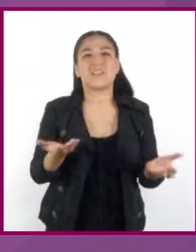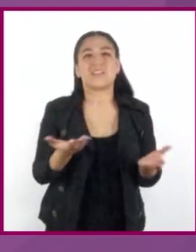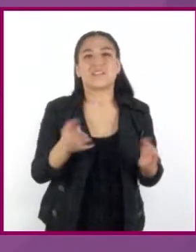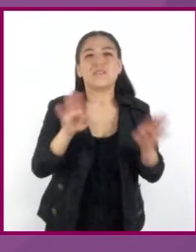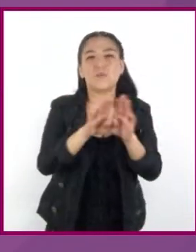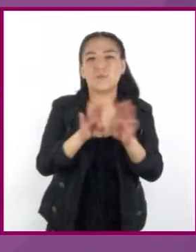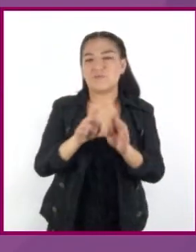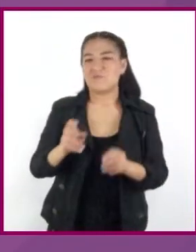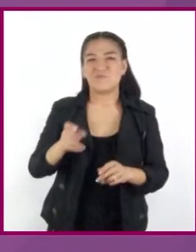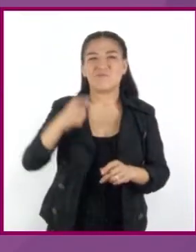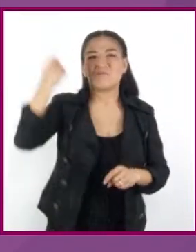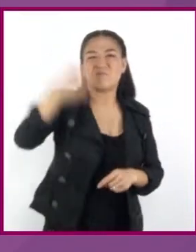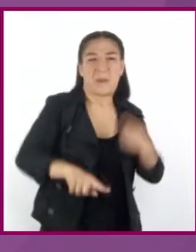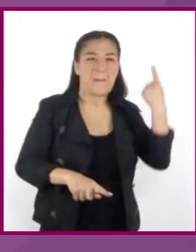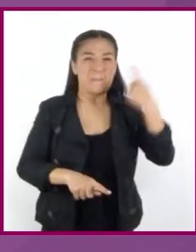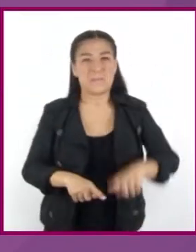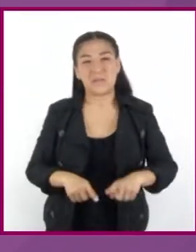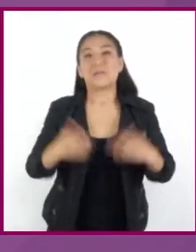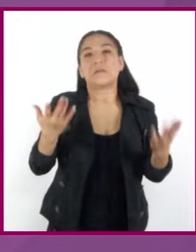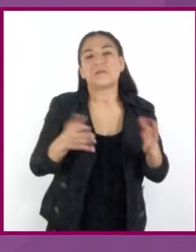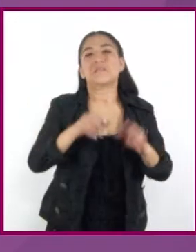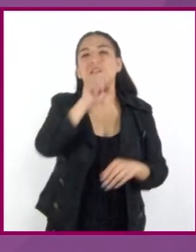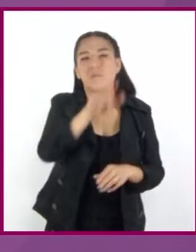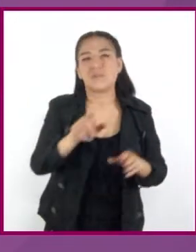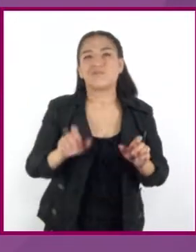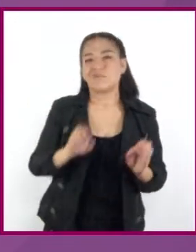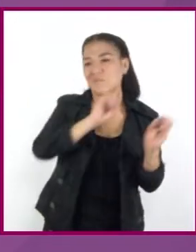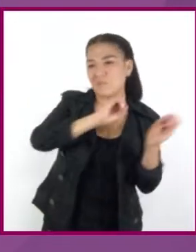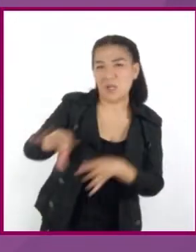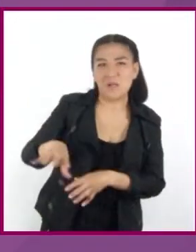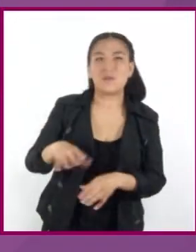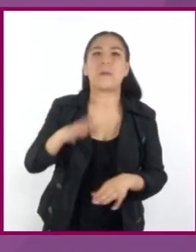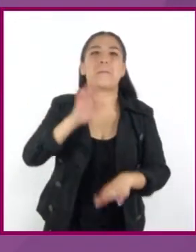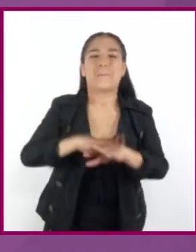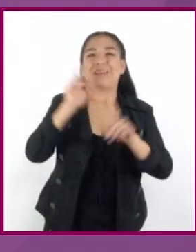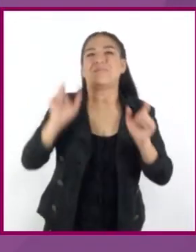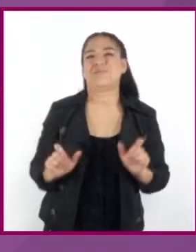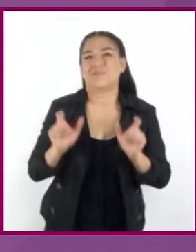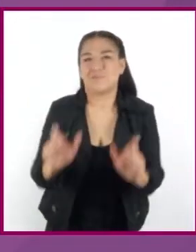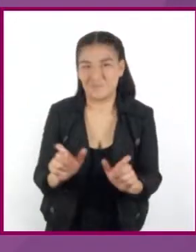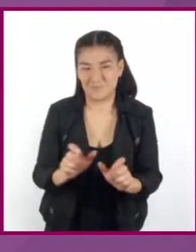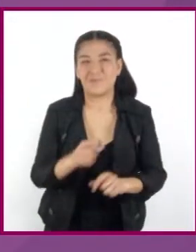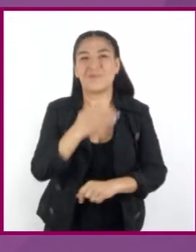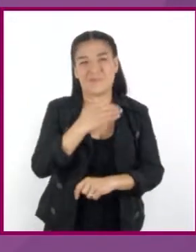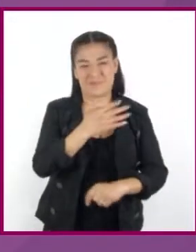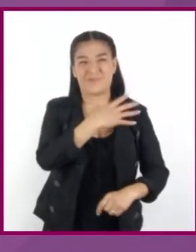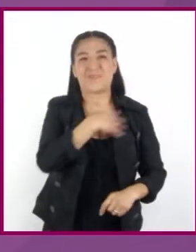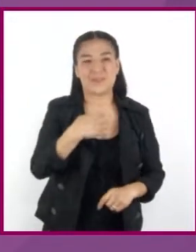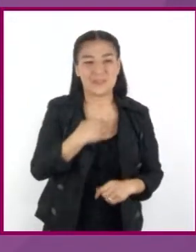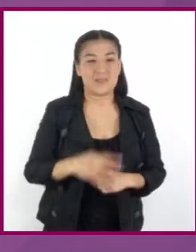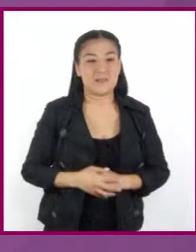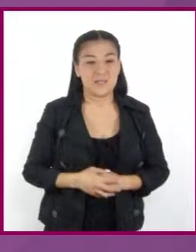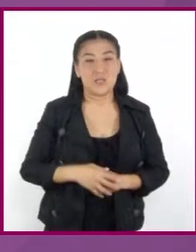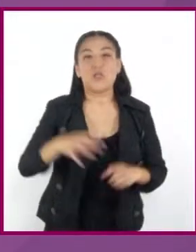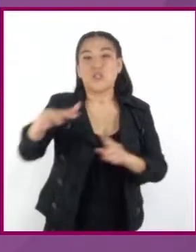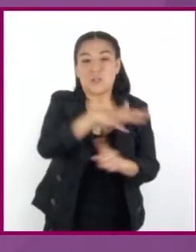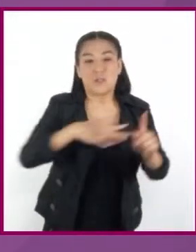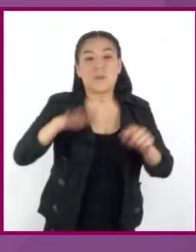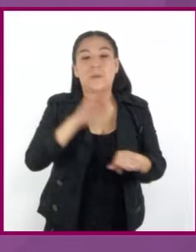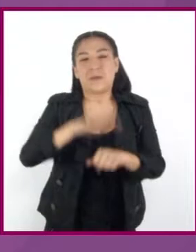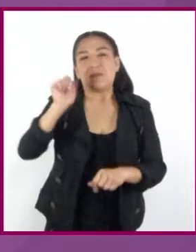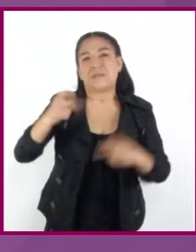los roles, abandono o sobreprotección. Sociales, disponibilidad y fácil acceso a las